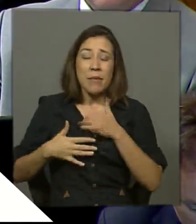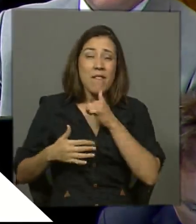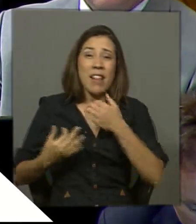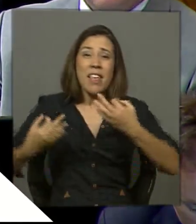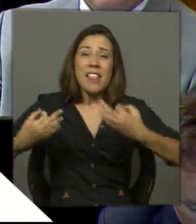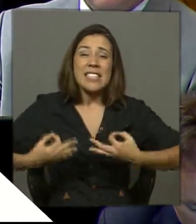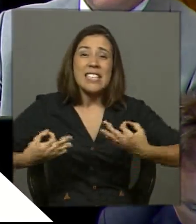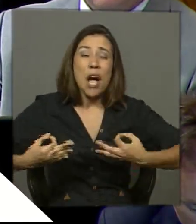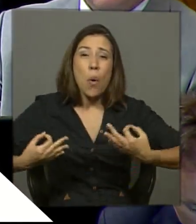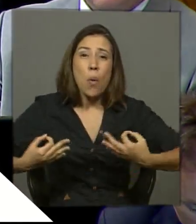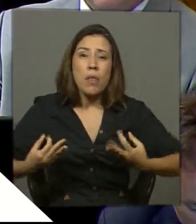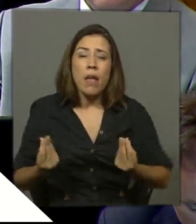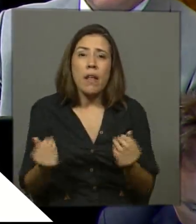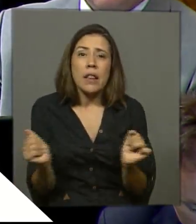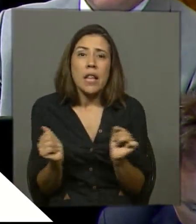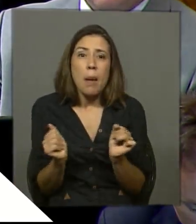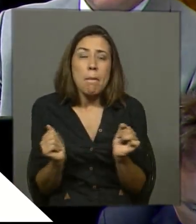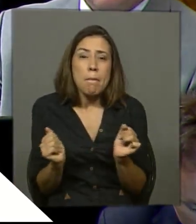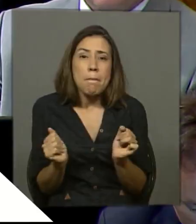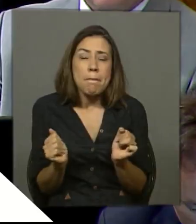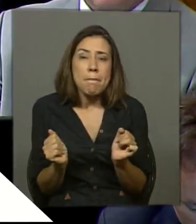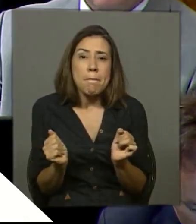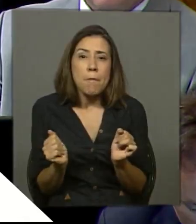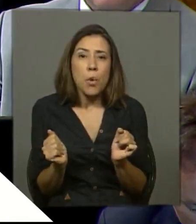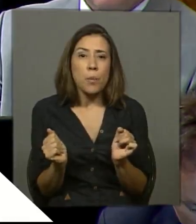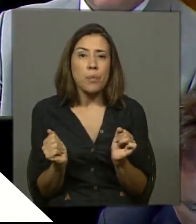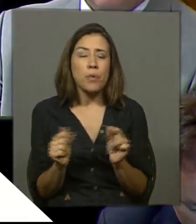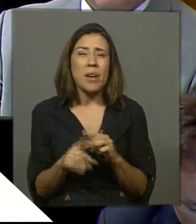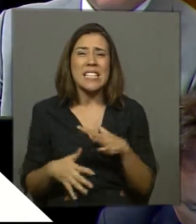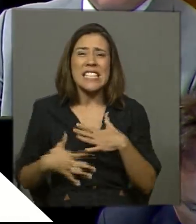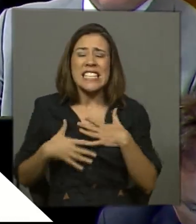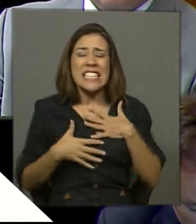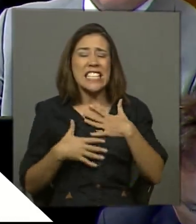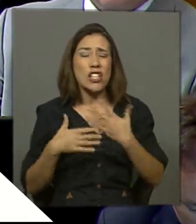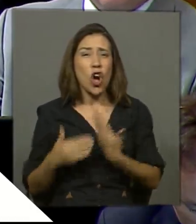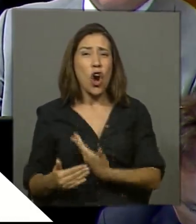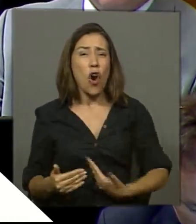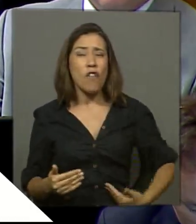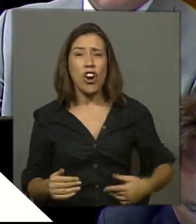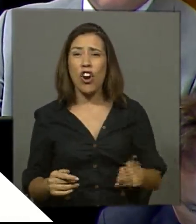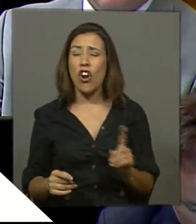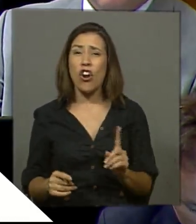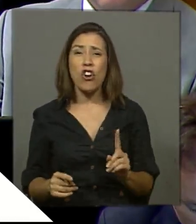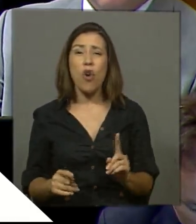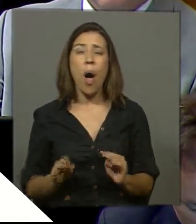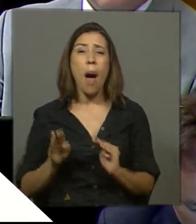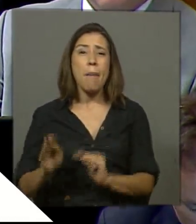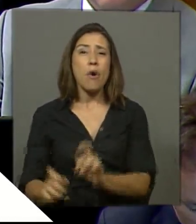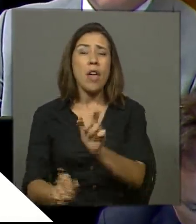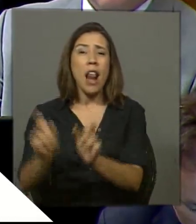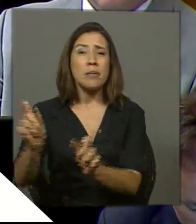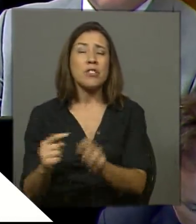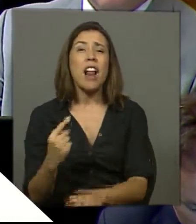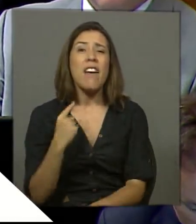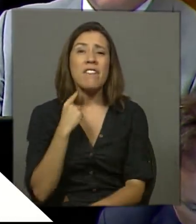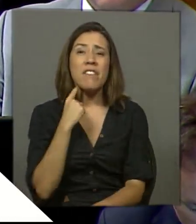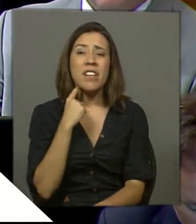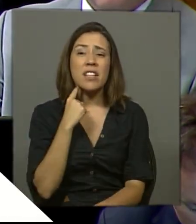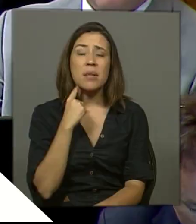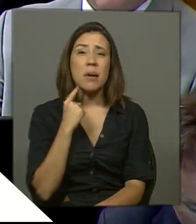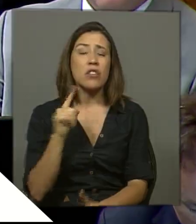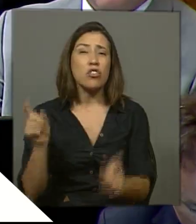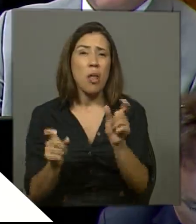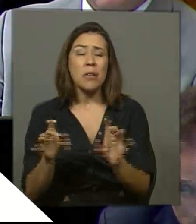inseguridad el temor y muchas veces la sensación de que el gobierno no está del lado de las víctimas se ha apado la